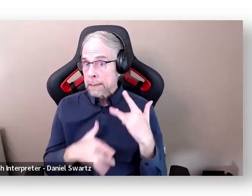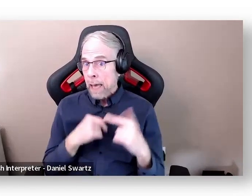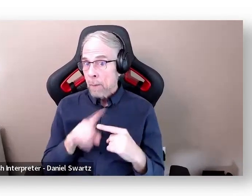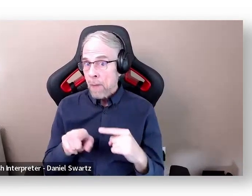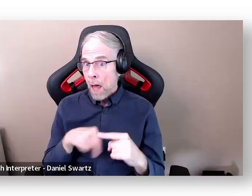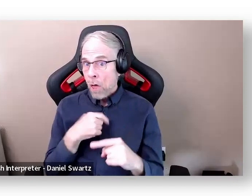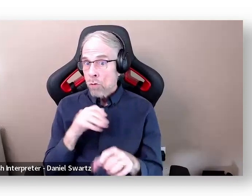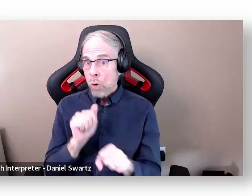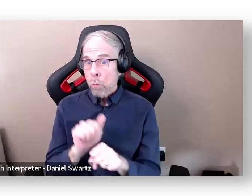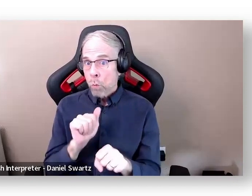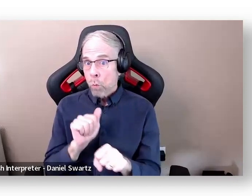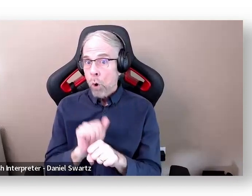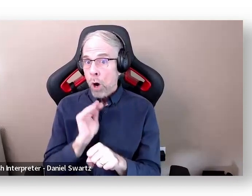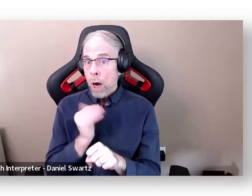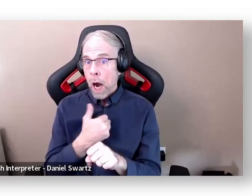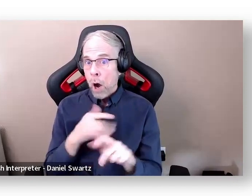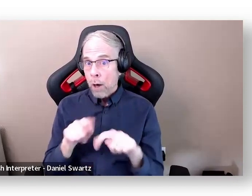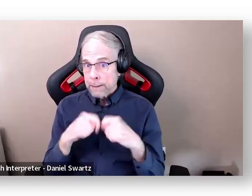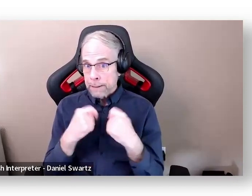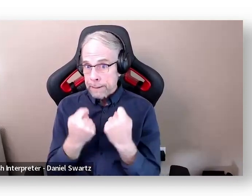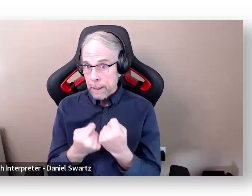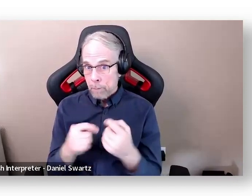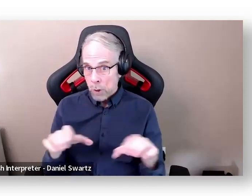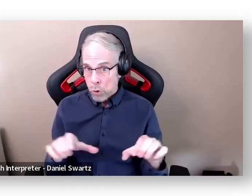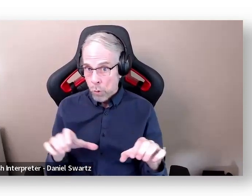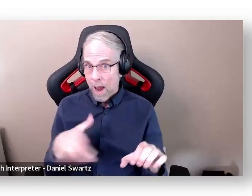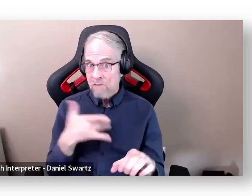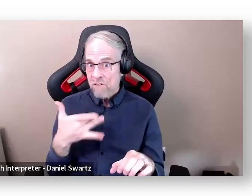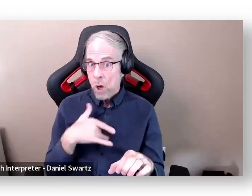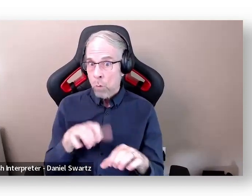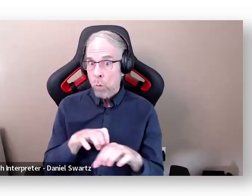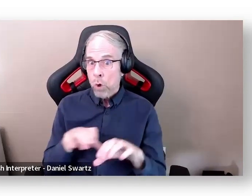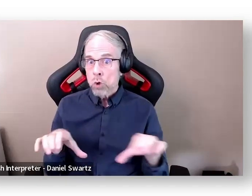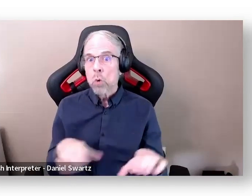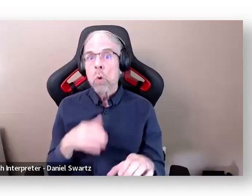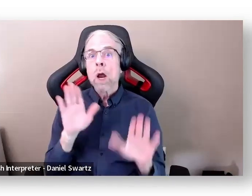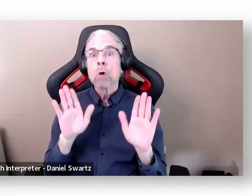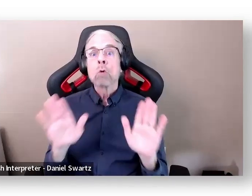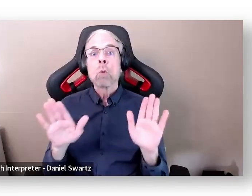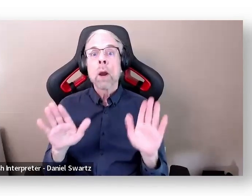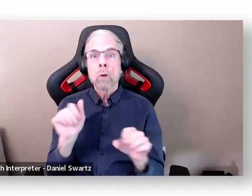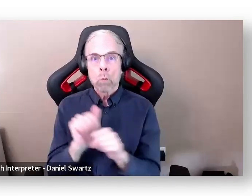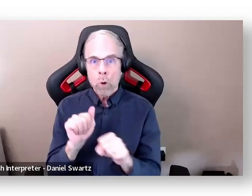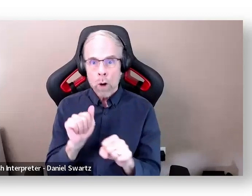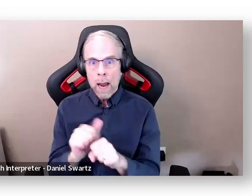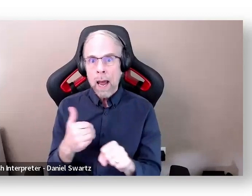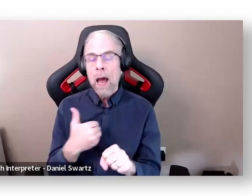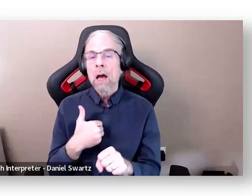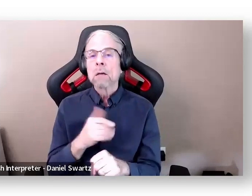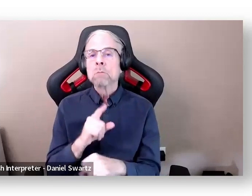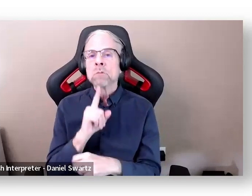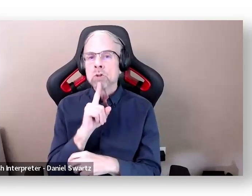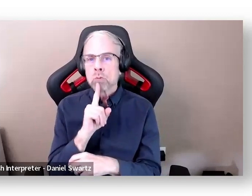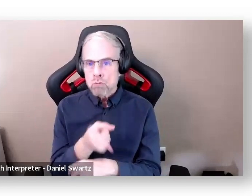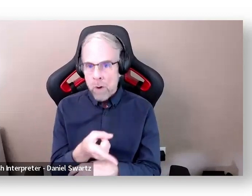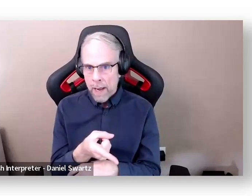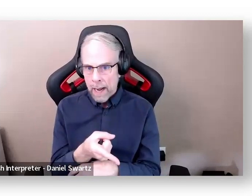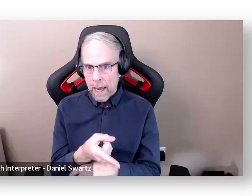poco nuevo para mí. Entonces, yo estoy bien emocionado con el trabajo que nuestro equipo está haciendo. y siento que estamos haciendo un buen